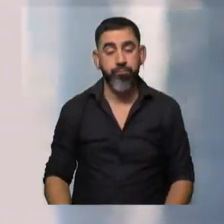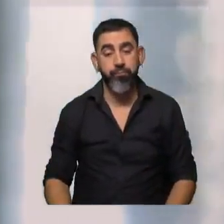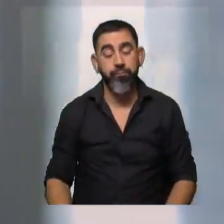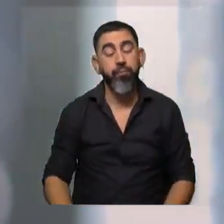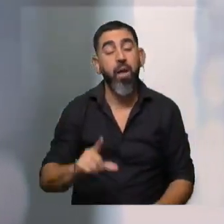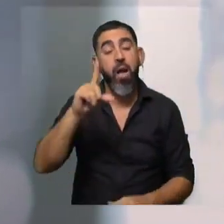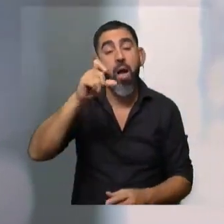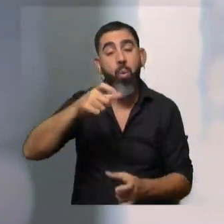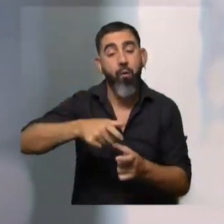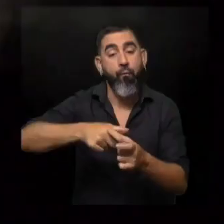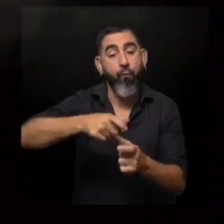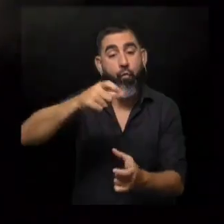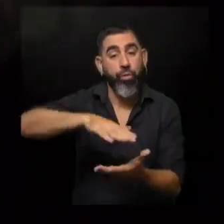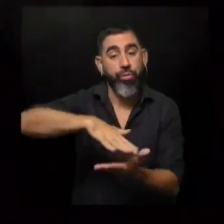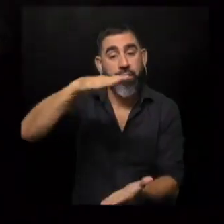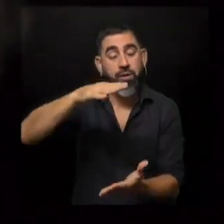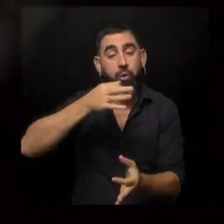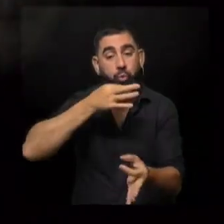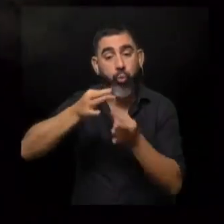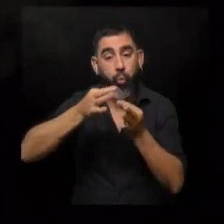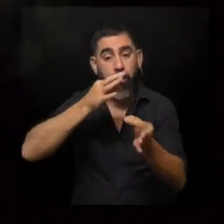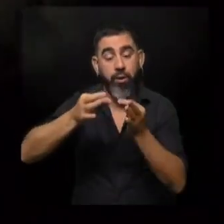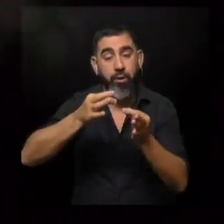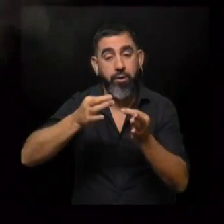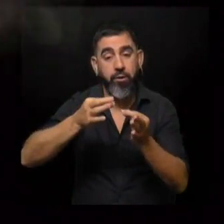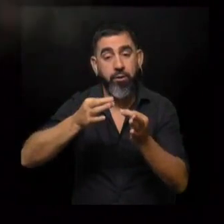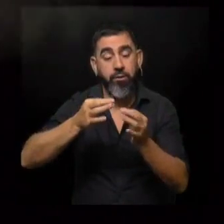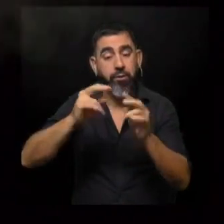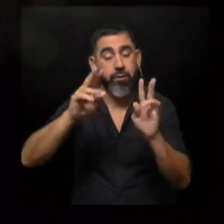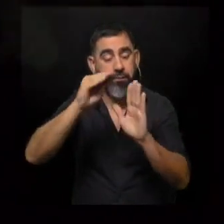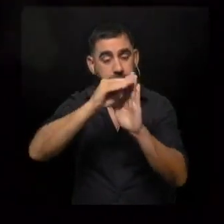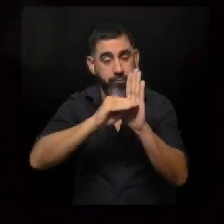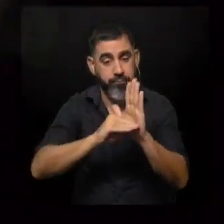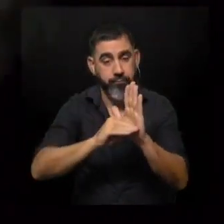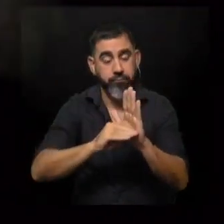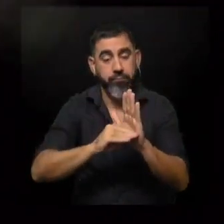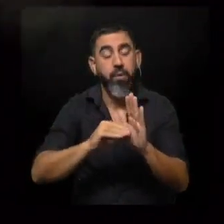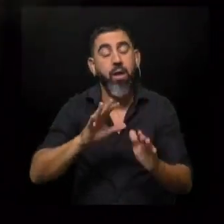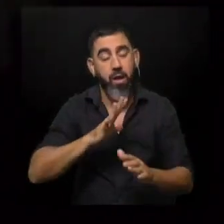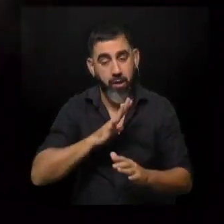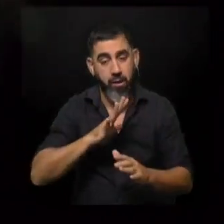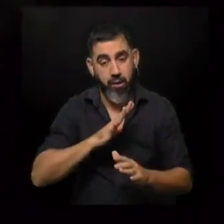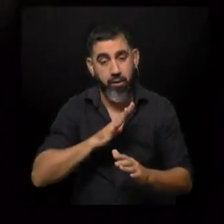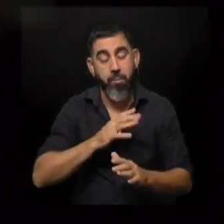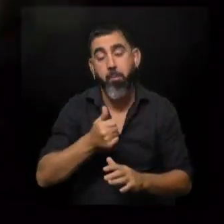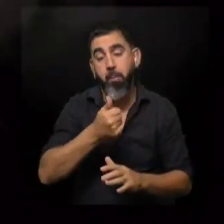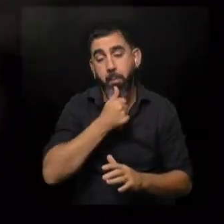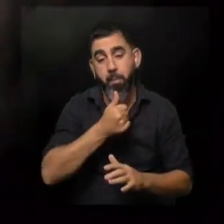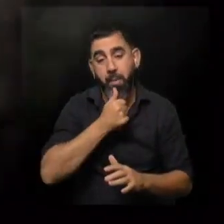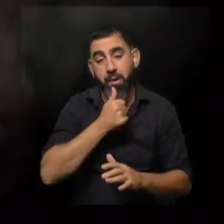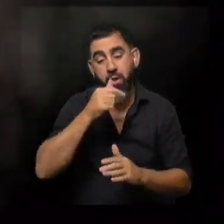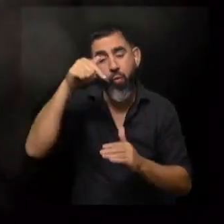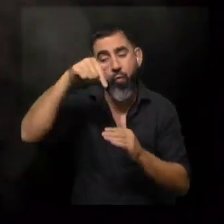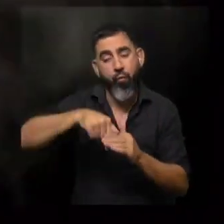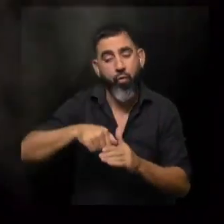agua embotellada, se sugiere tener en cuenta los siguientes datos. Es común que encontremos en el mate o en el fondo de la caldera